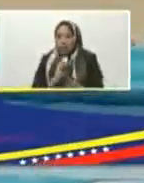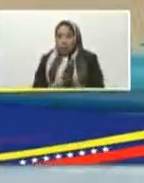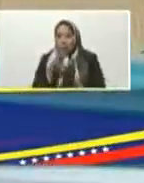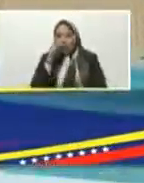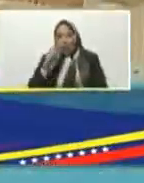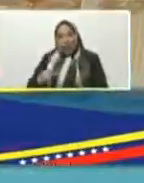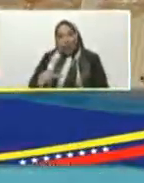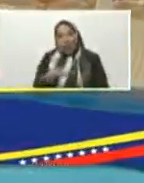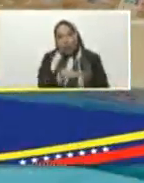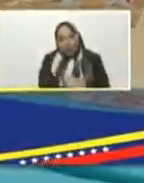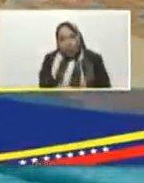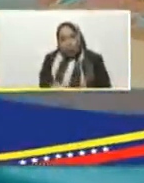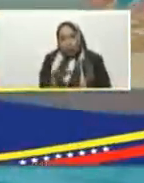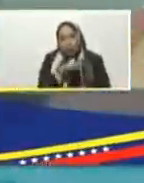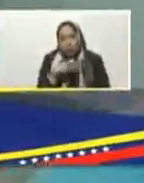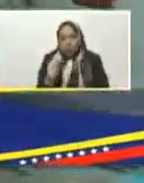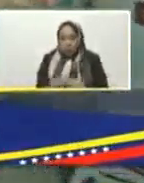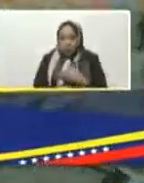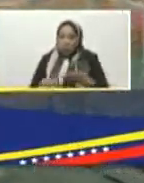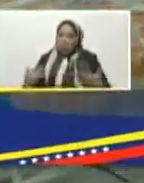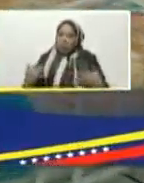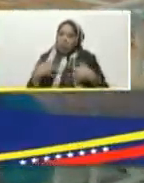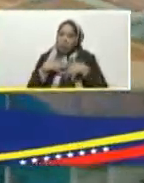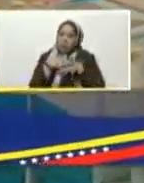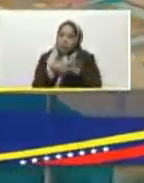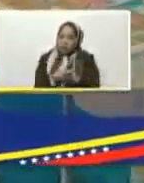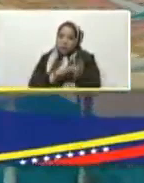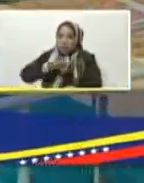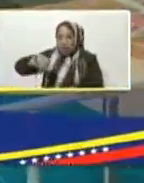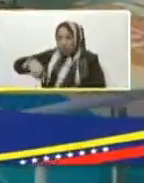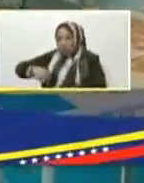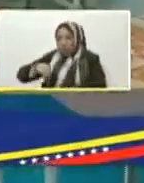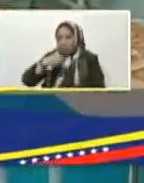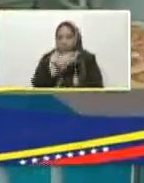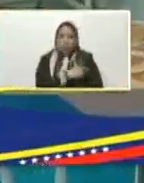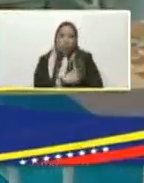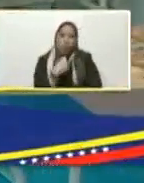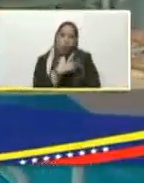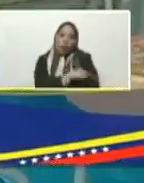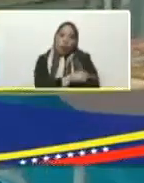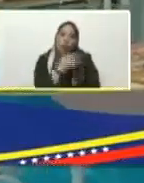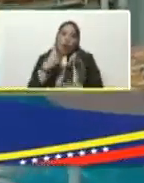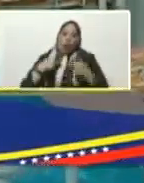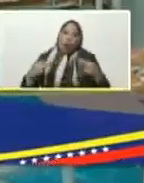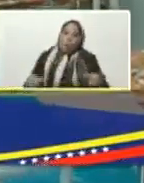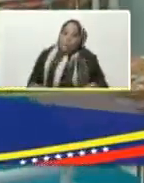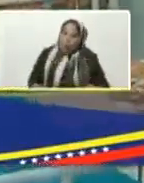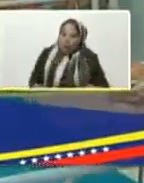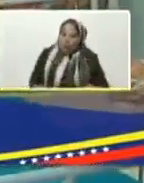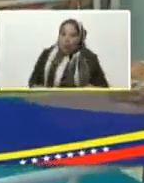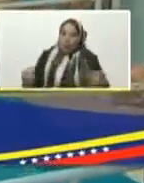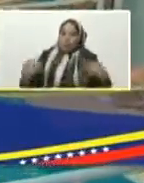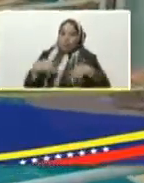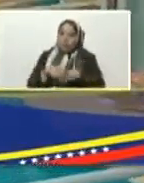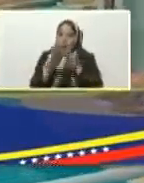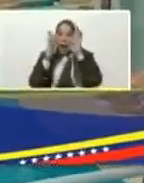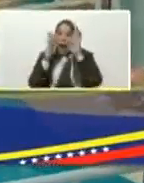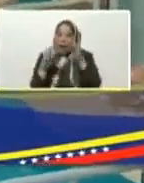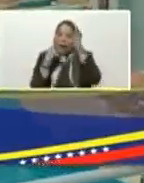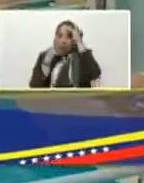que además se lleva integralmente dentro de nuestro hospital de una forma humanizada, donde involucramos la